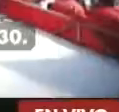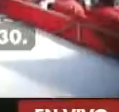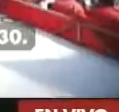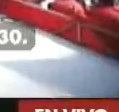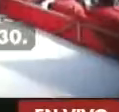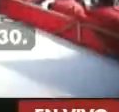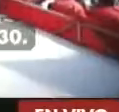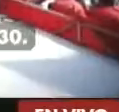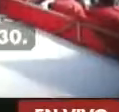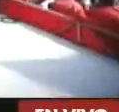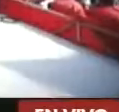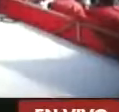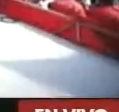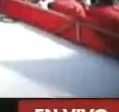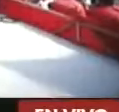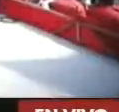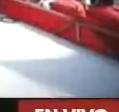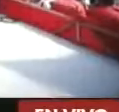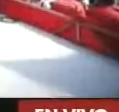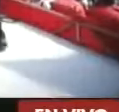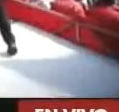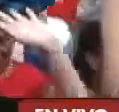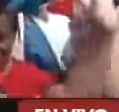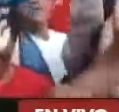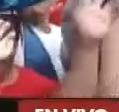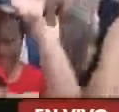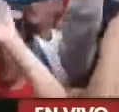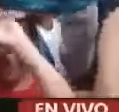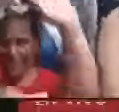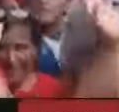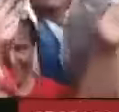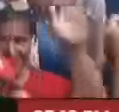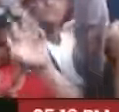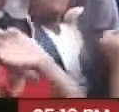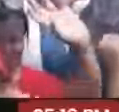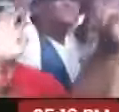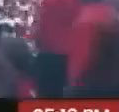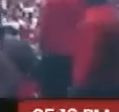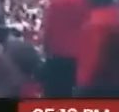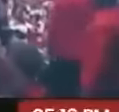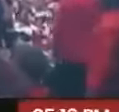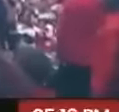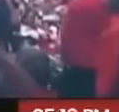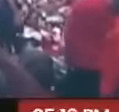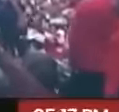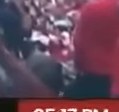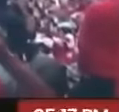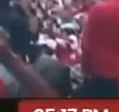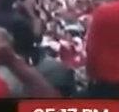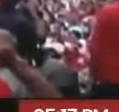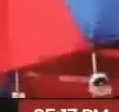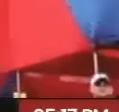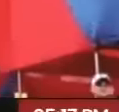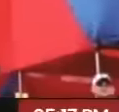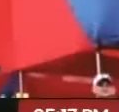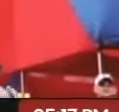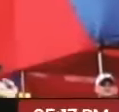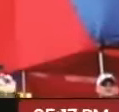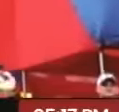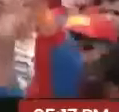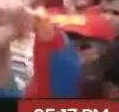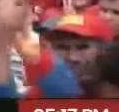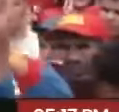ascienda el 1030! ¡Que viva el pueblo de Venezuela! ¡Que viva el 4 de febrero! ¡Que viva la